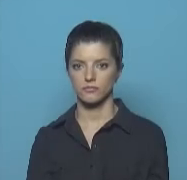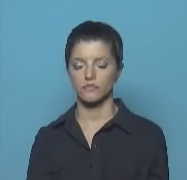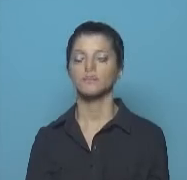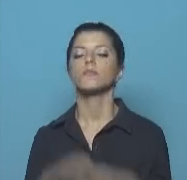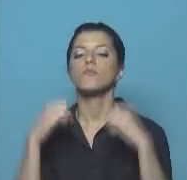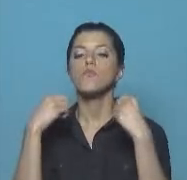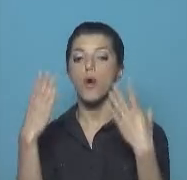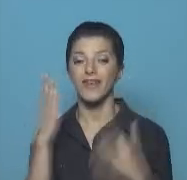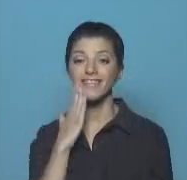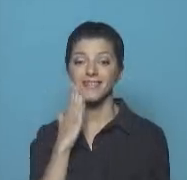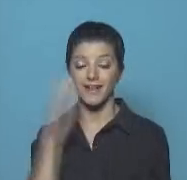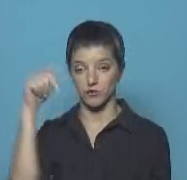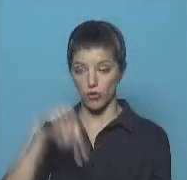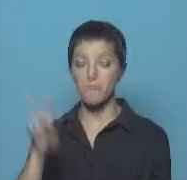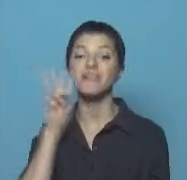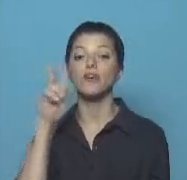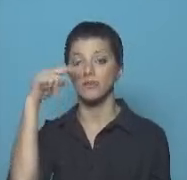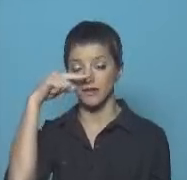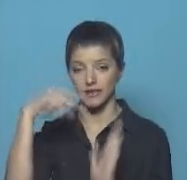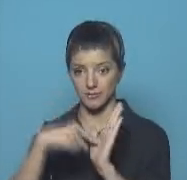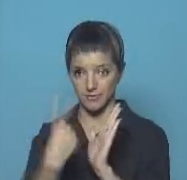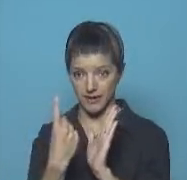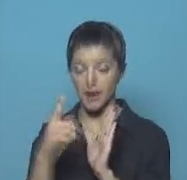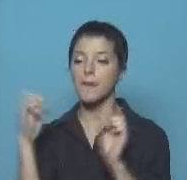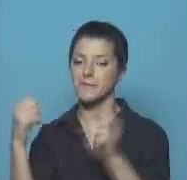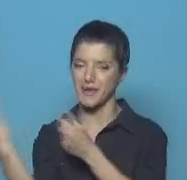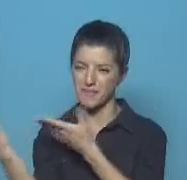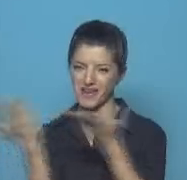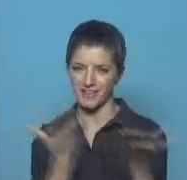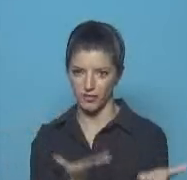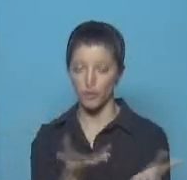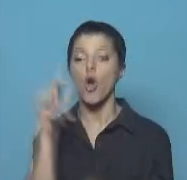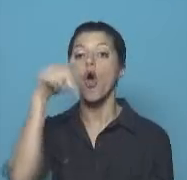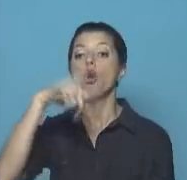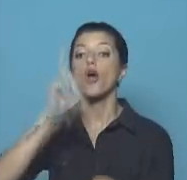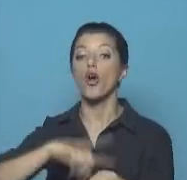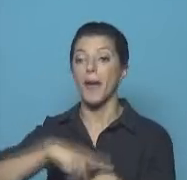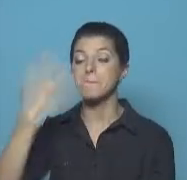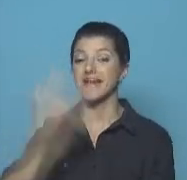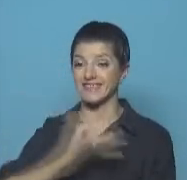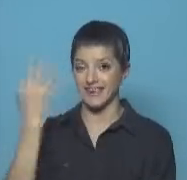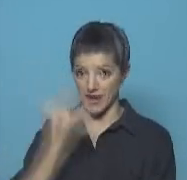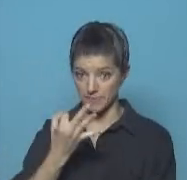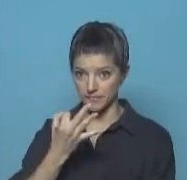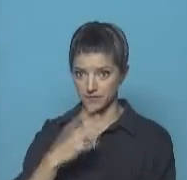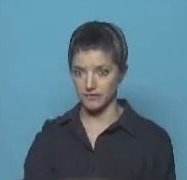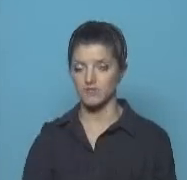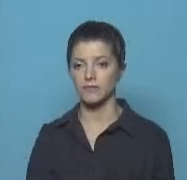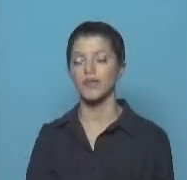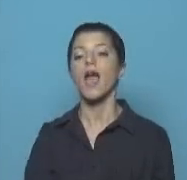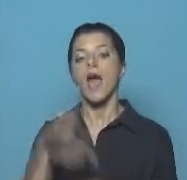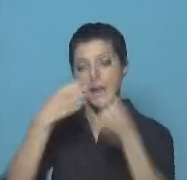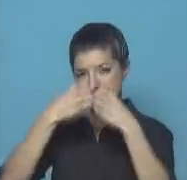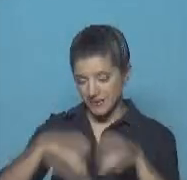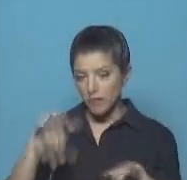Buenas tardes, esta es la edición central de Visión 7, les damos la bienvenida hoy en horario especial. Abrimos en el noticiero con lo que ha